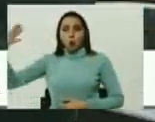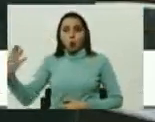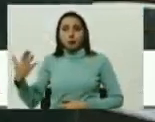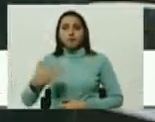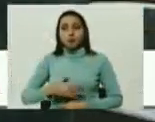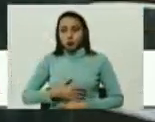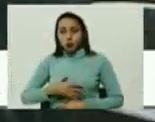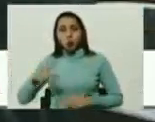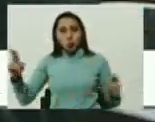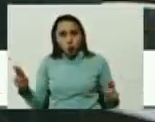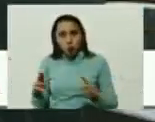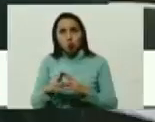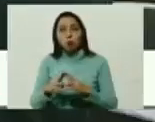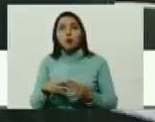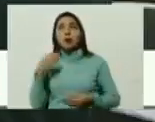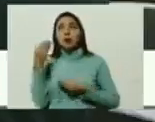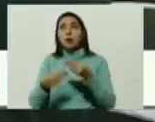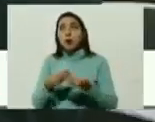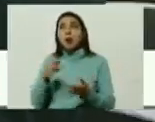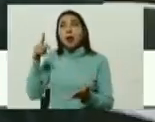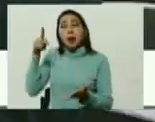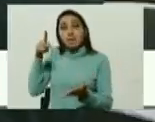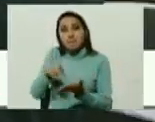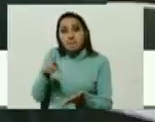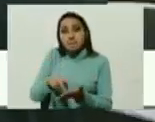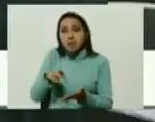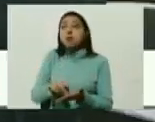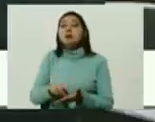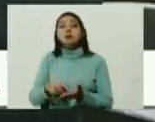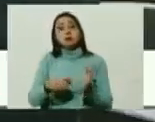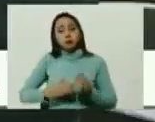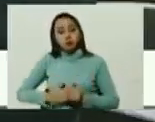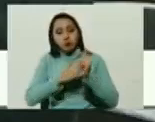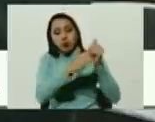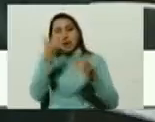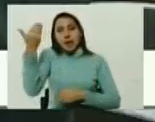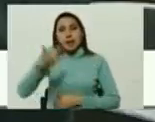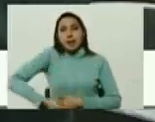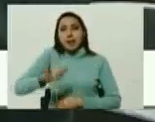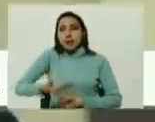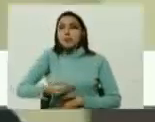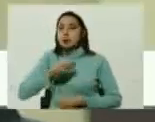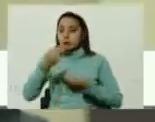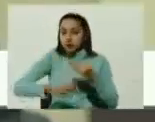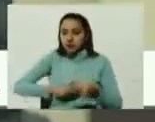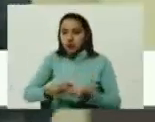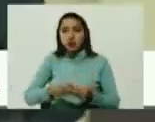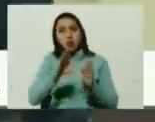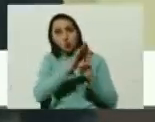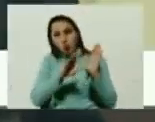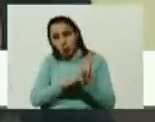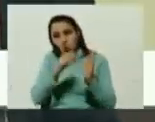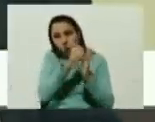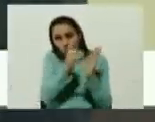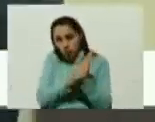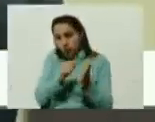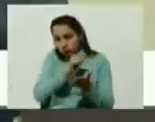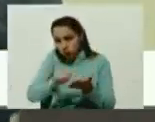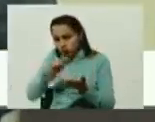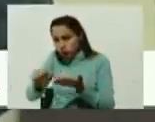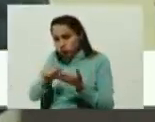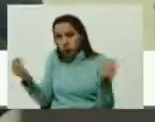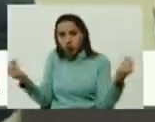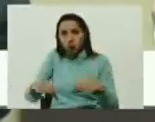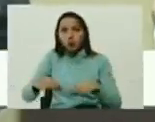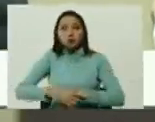me encontraba de participación activa y protagónica para que quedara ese contenido en el artículo 80 sin